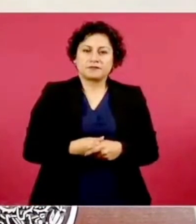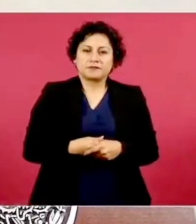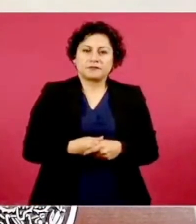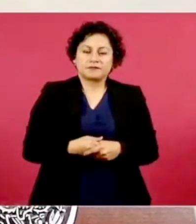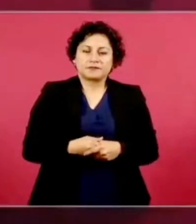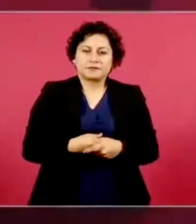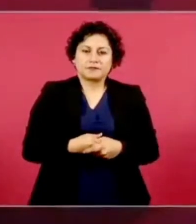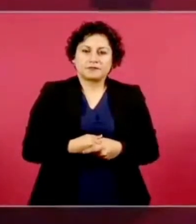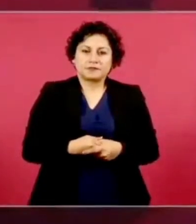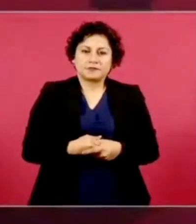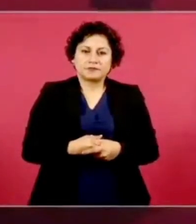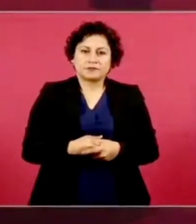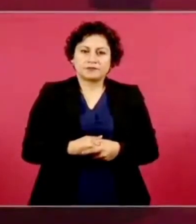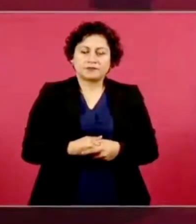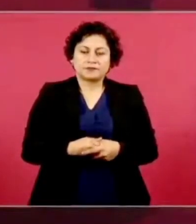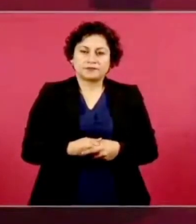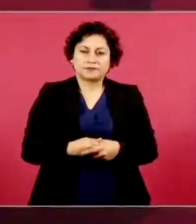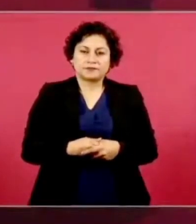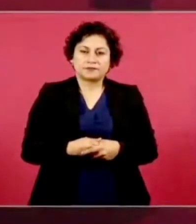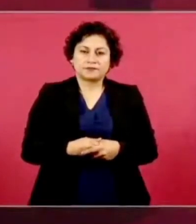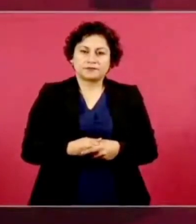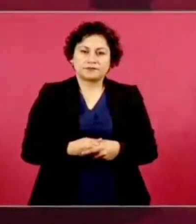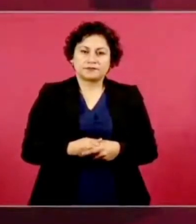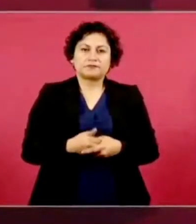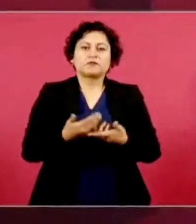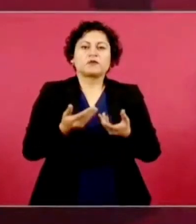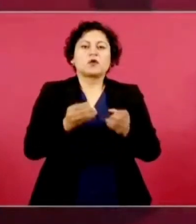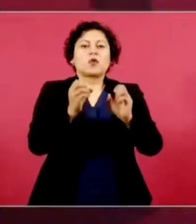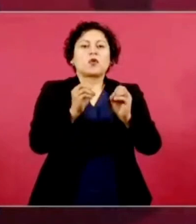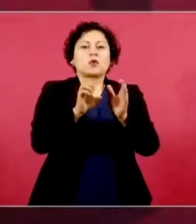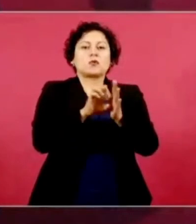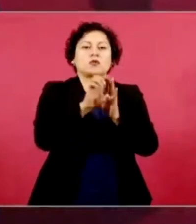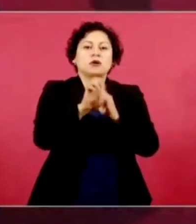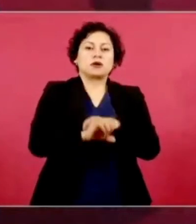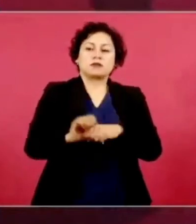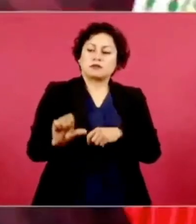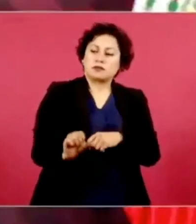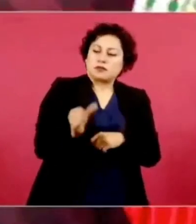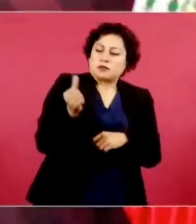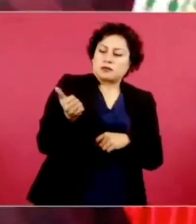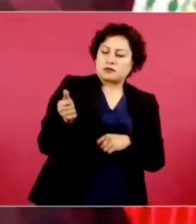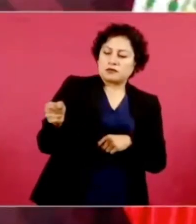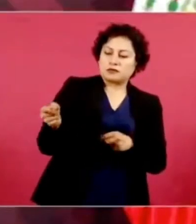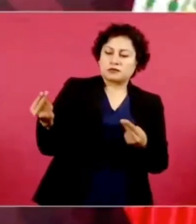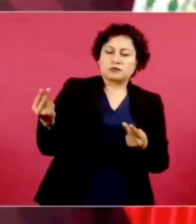voltear a ver al necesitado, al prójimo.